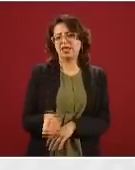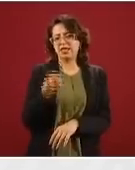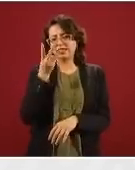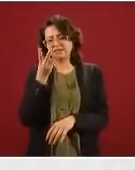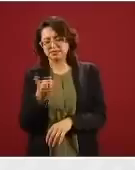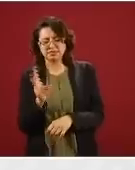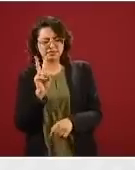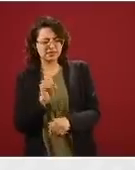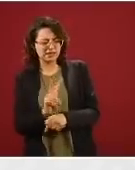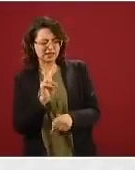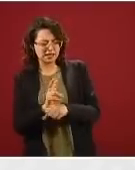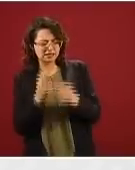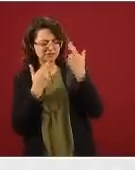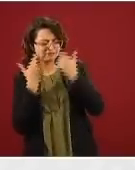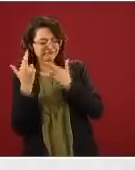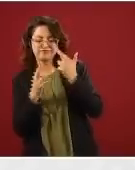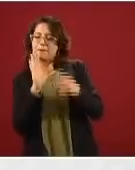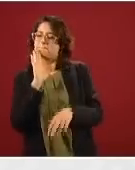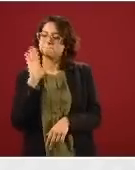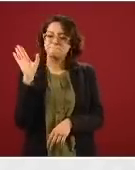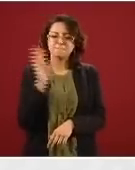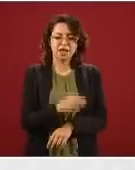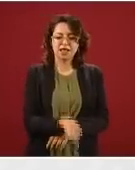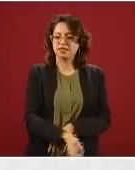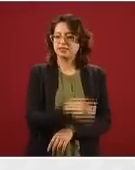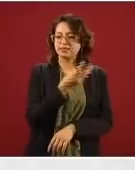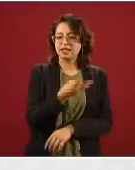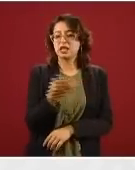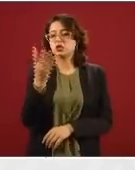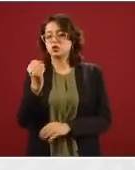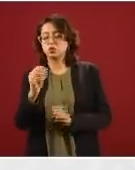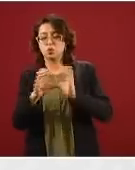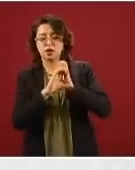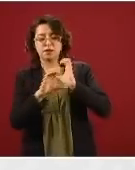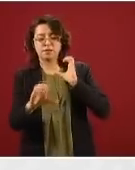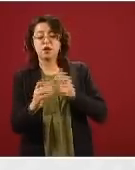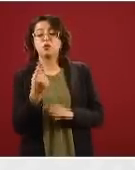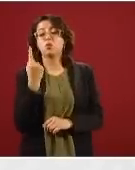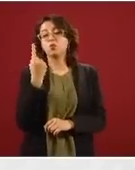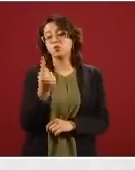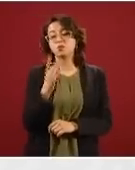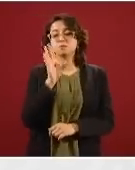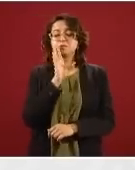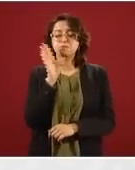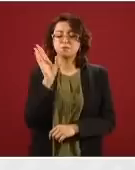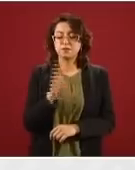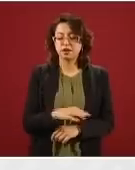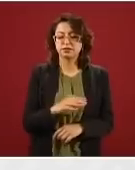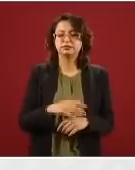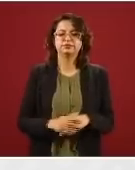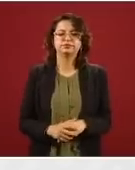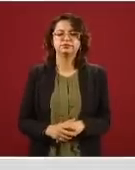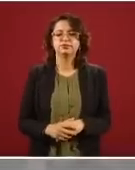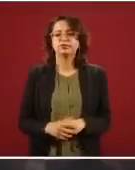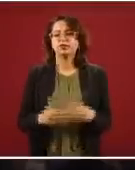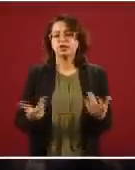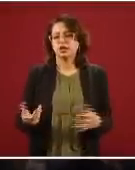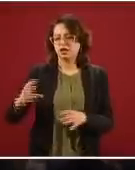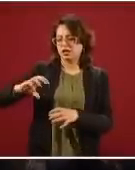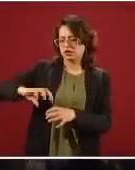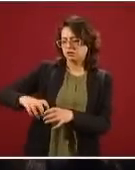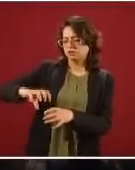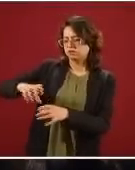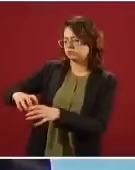los 3 salieron descalibrados. De 9 autotanques, uno salió mal. Y revisamos pocos lotes esta